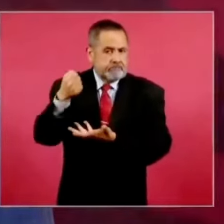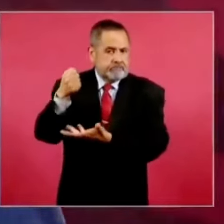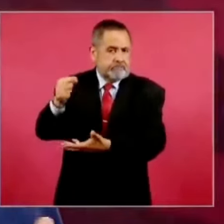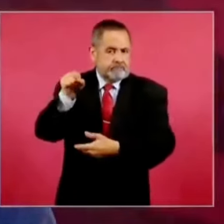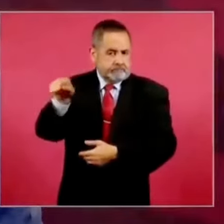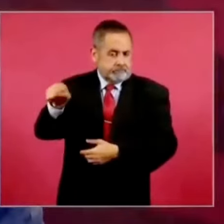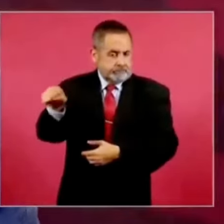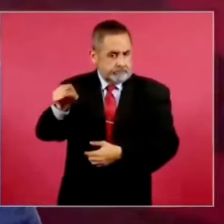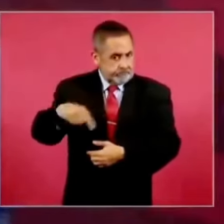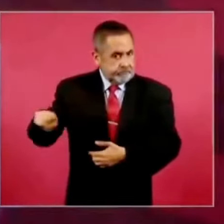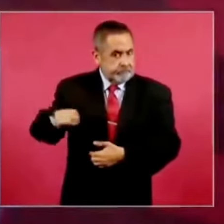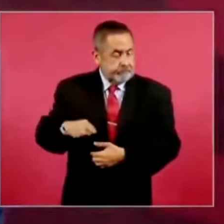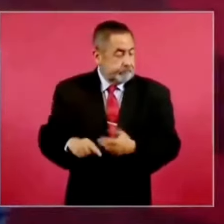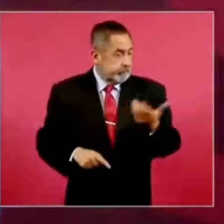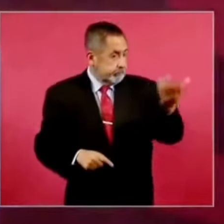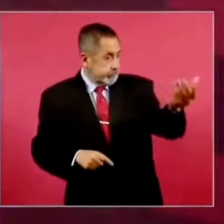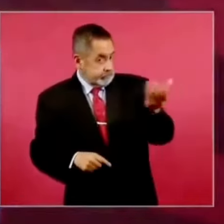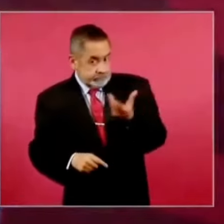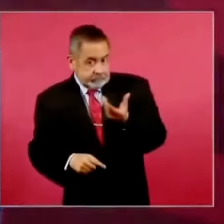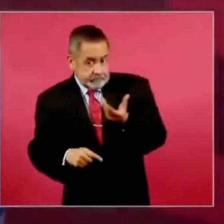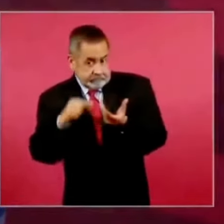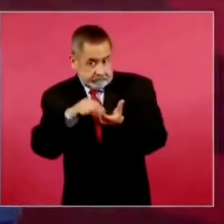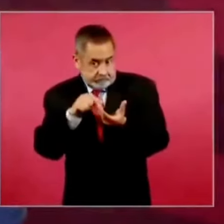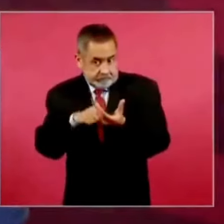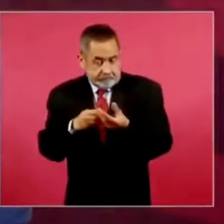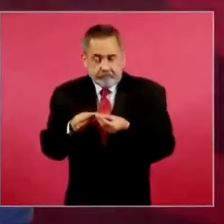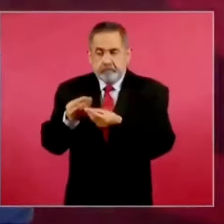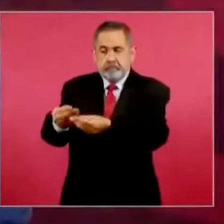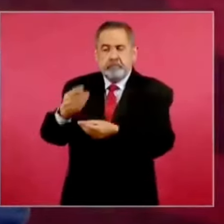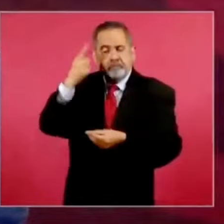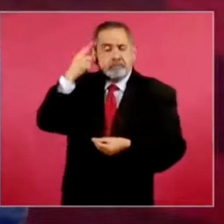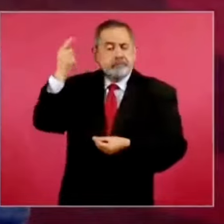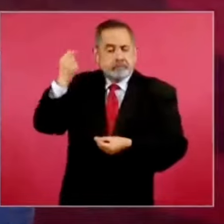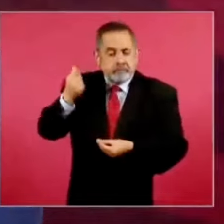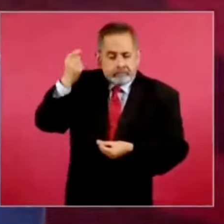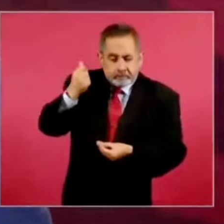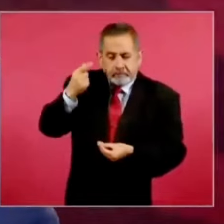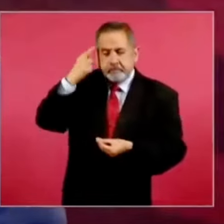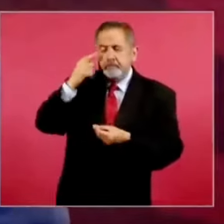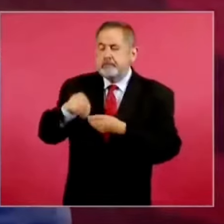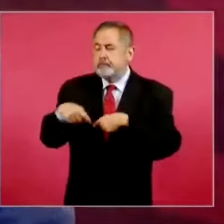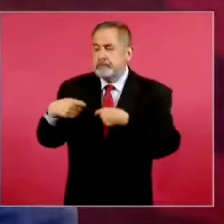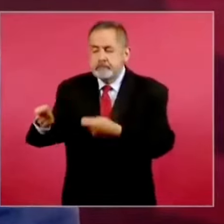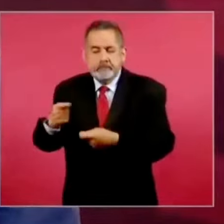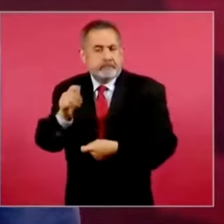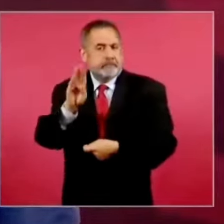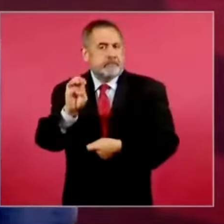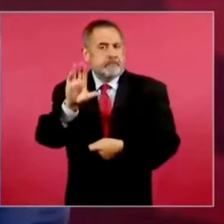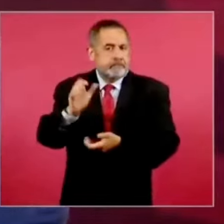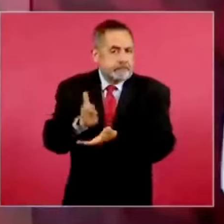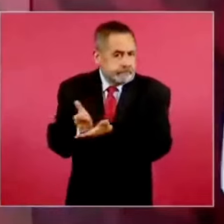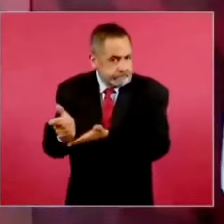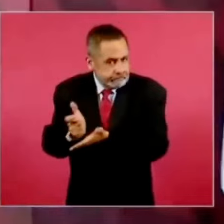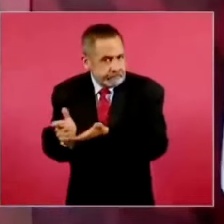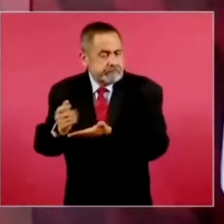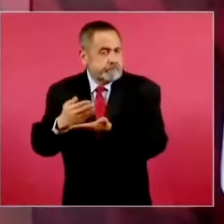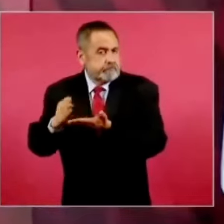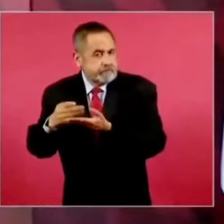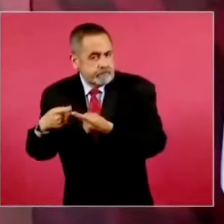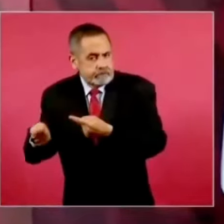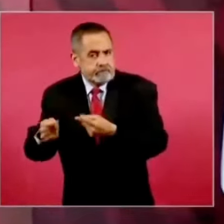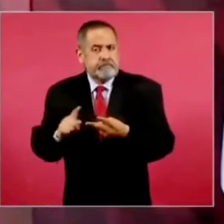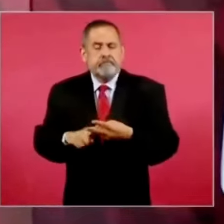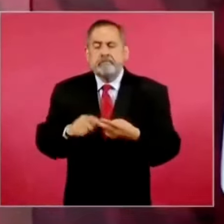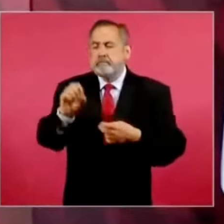y ese es el dinero que se utiliza para las pensiones, que se utiliza para las becas, que se utiliza para la